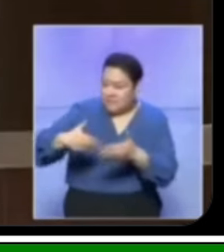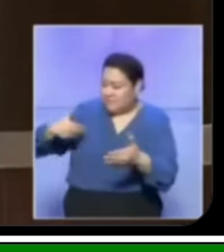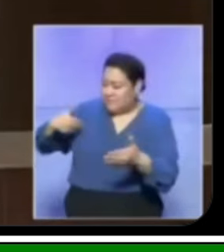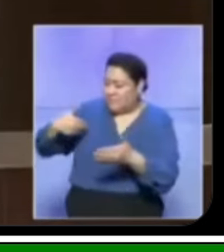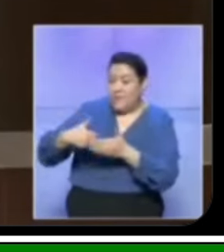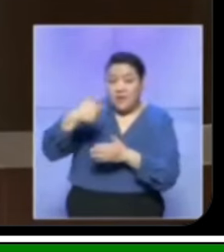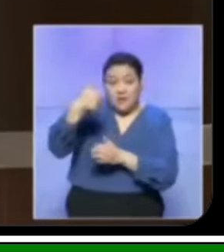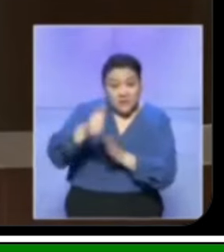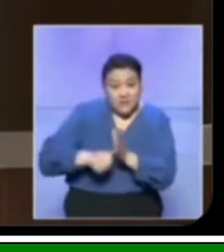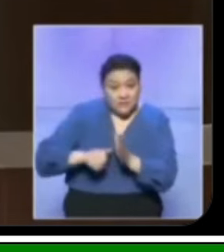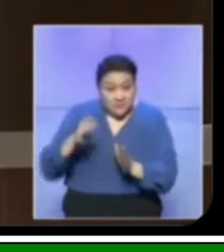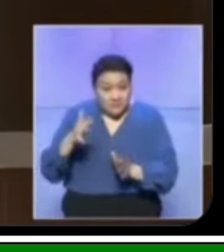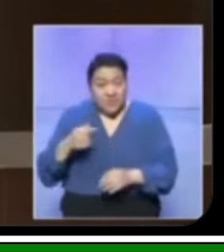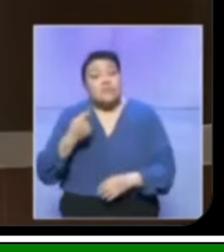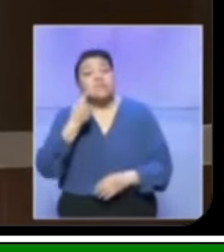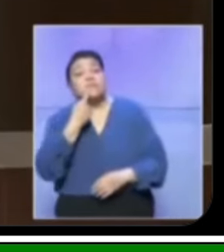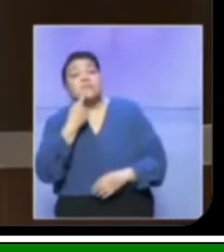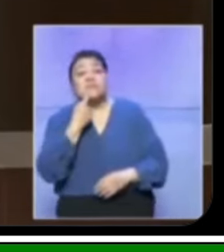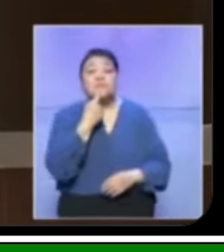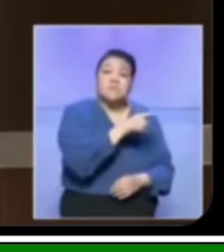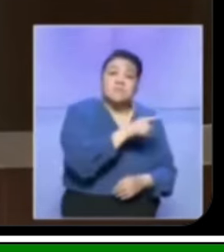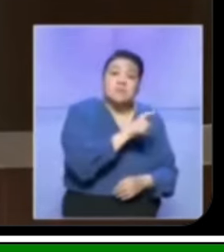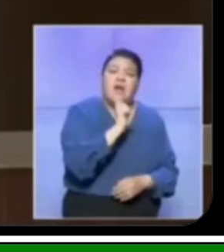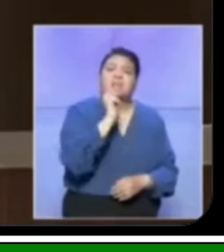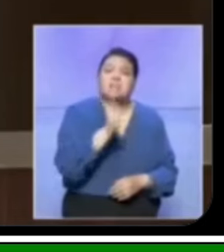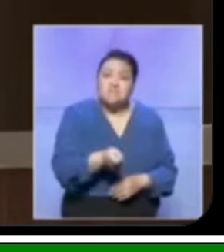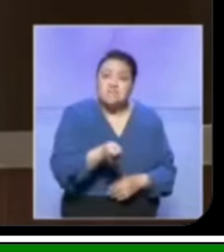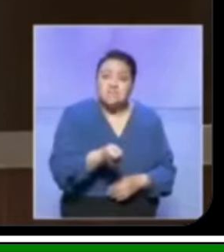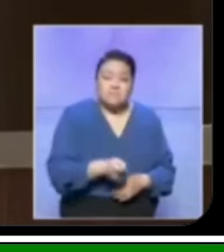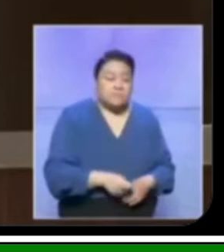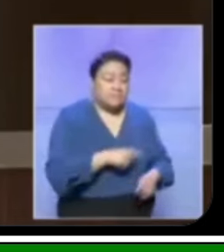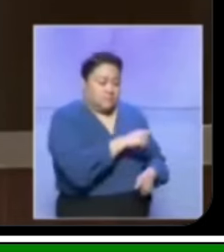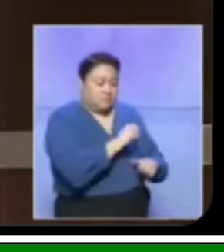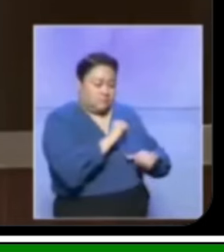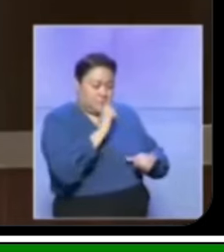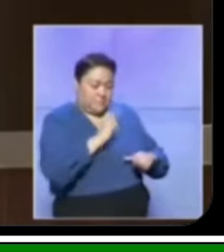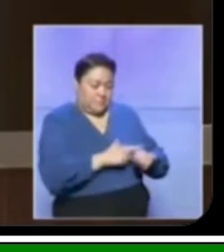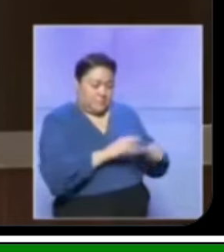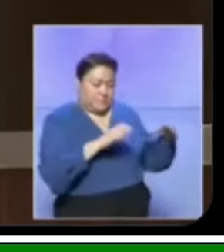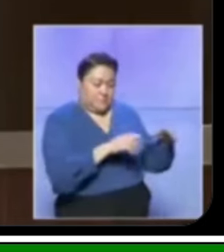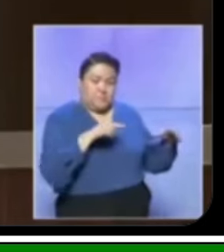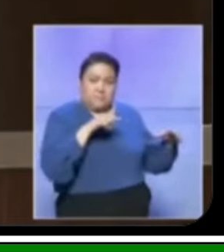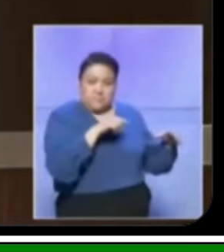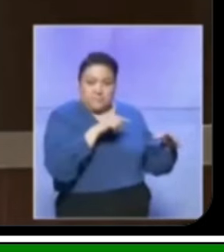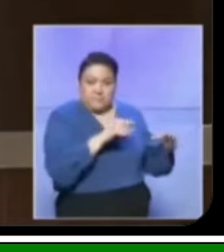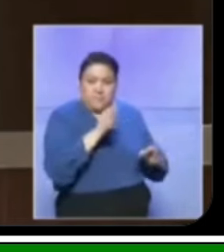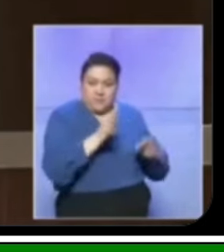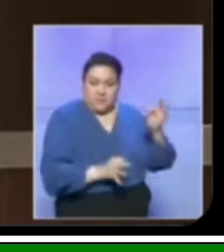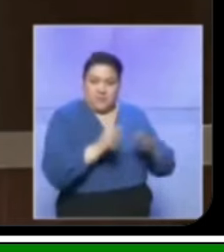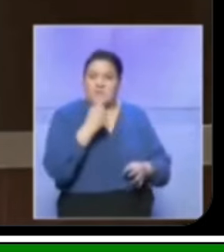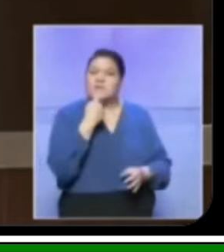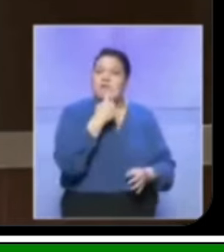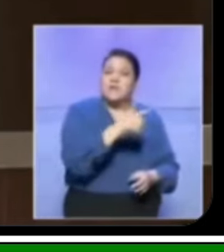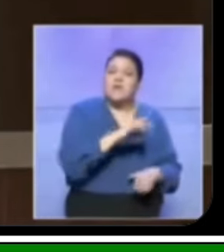6 meses una denuncia ante la autoridad competente en este tribunal por